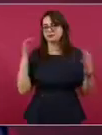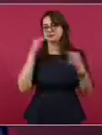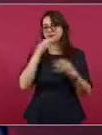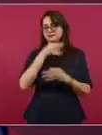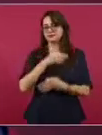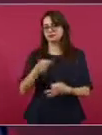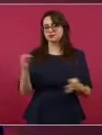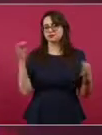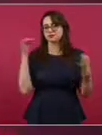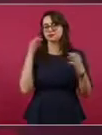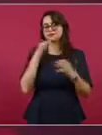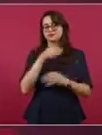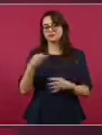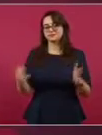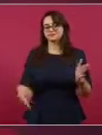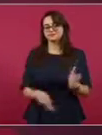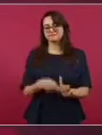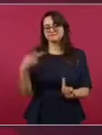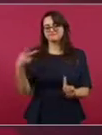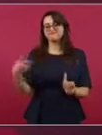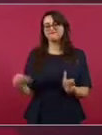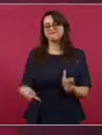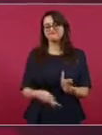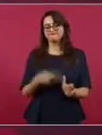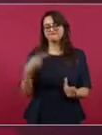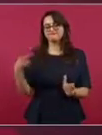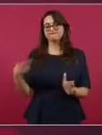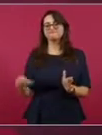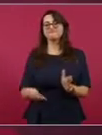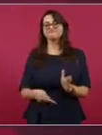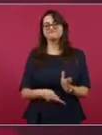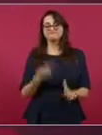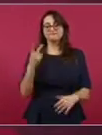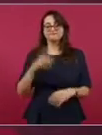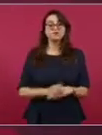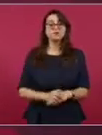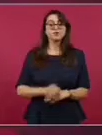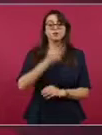aprovecho para decirle al Señor Santi